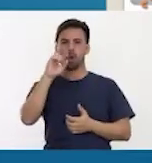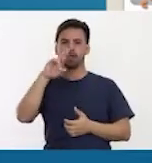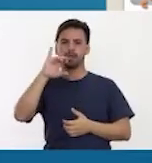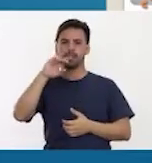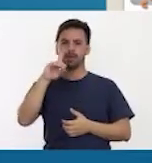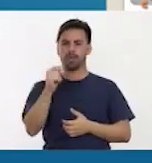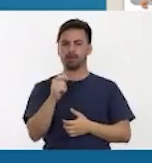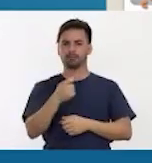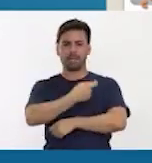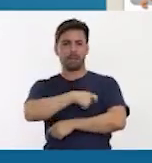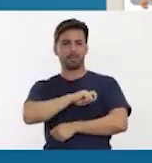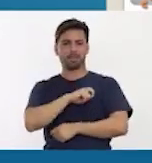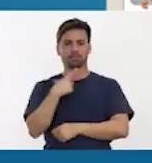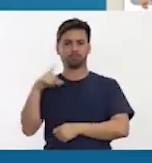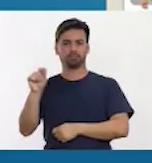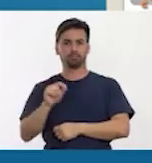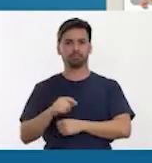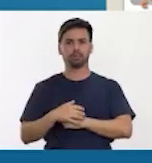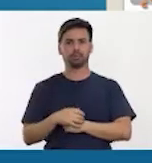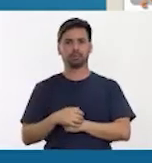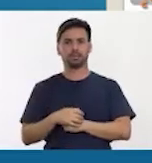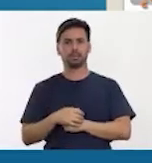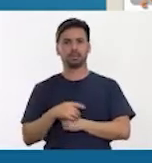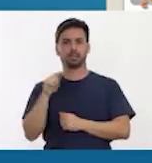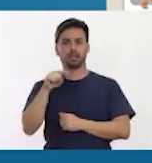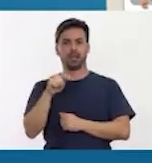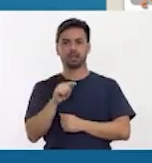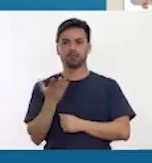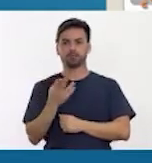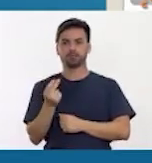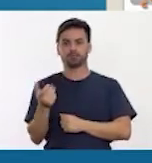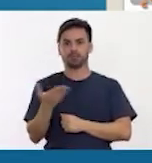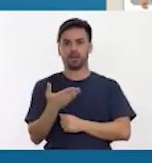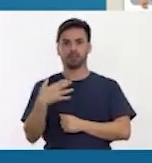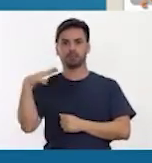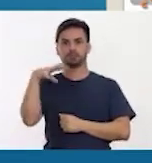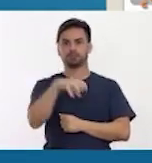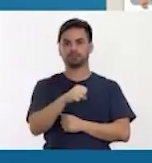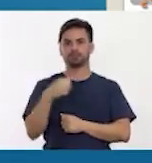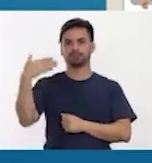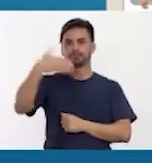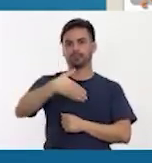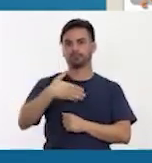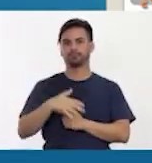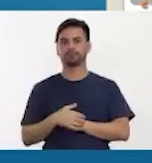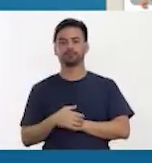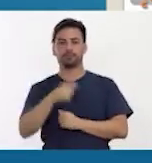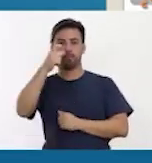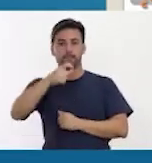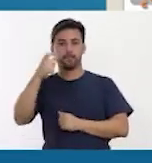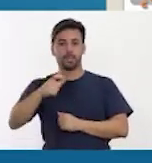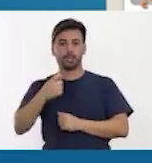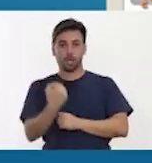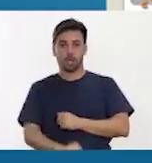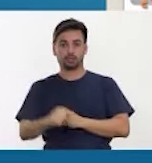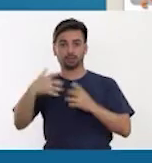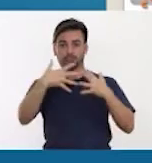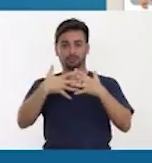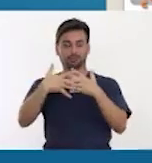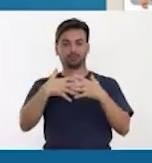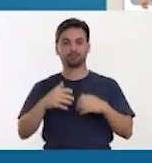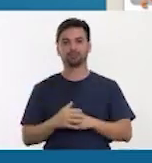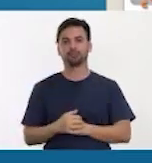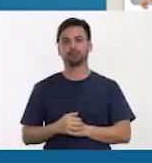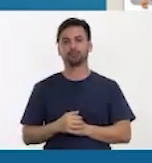habían prácticamente abandonado la Florida y esta fue sucesivamente poblada